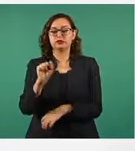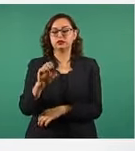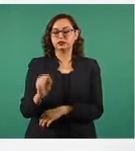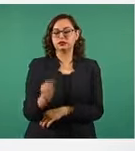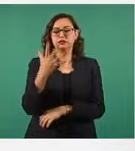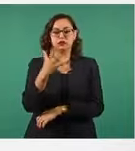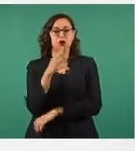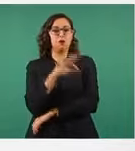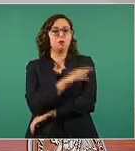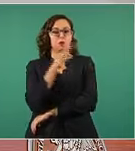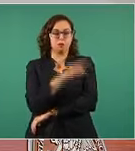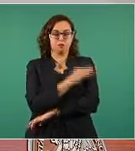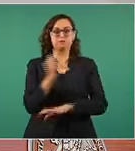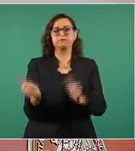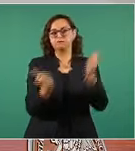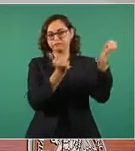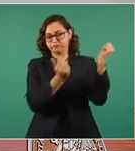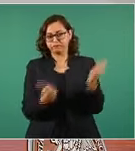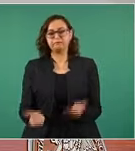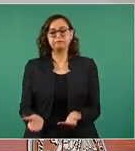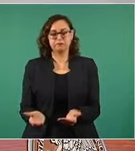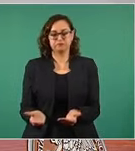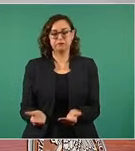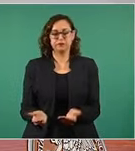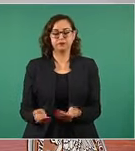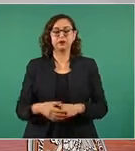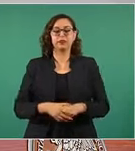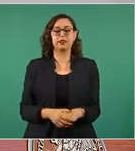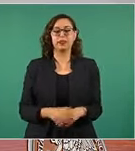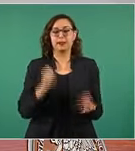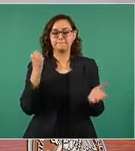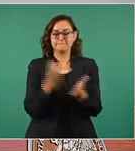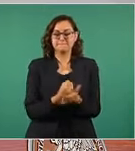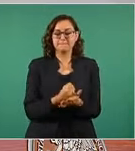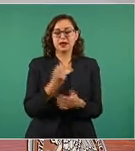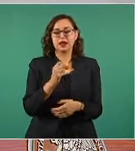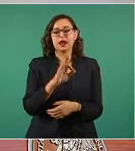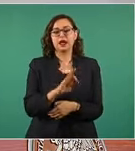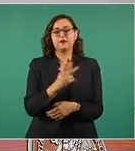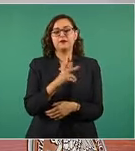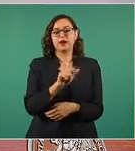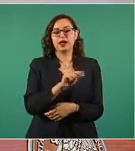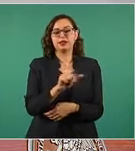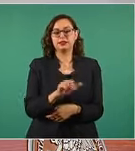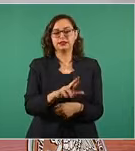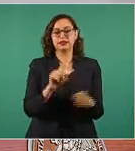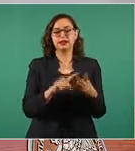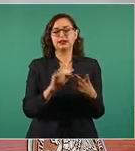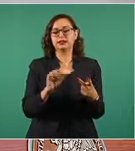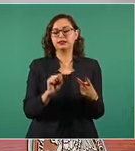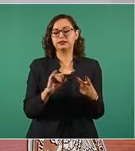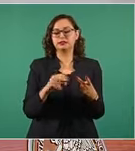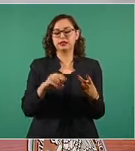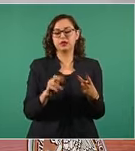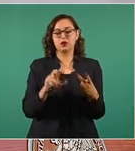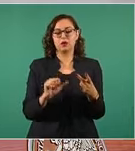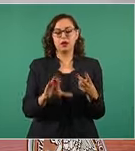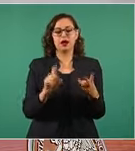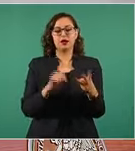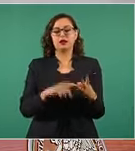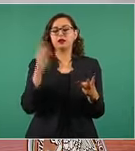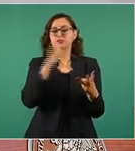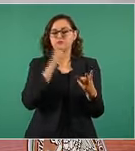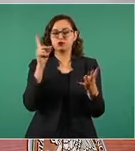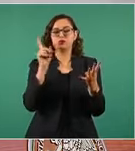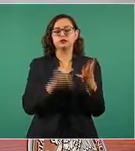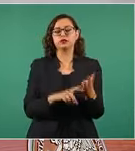103.296.665 dosis de vacunas Pfizer, Sinovac, Sputnik, AstraZeneca,